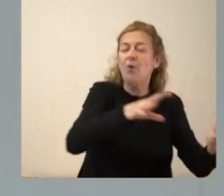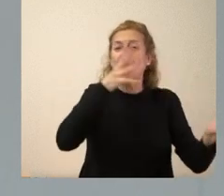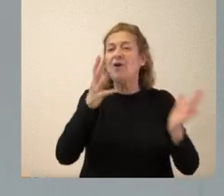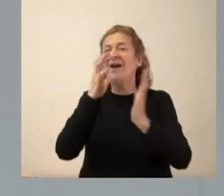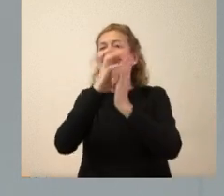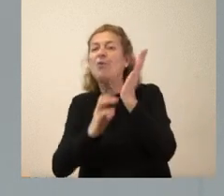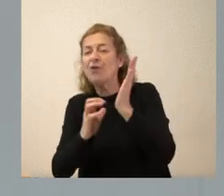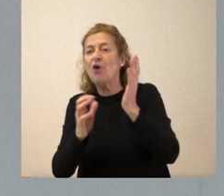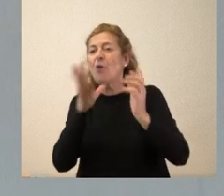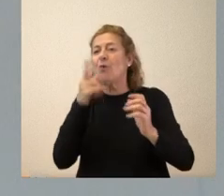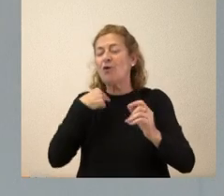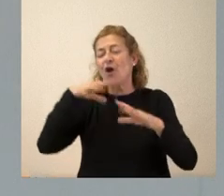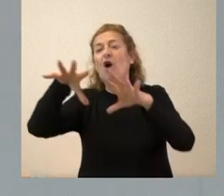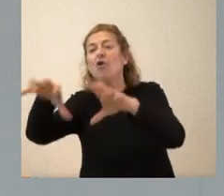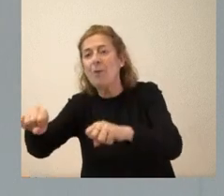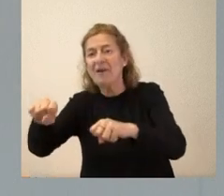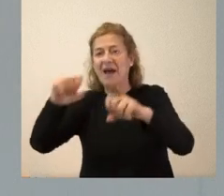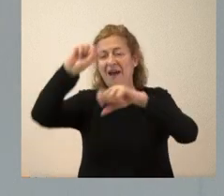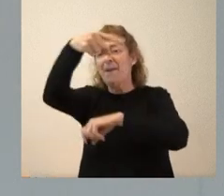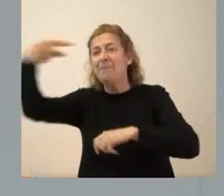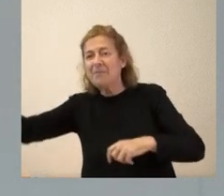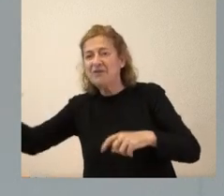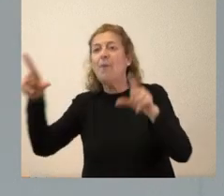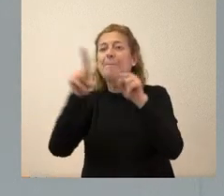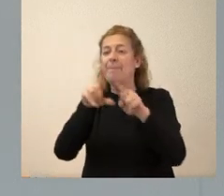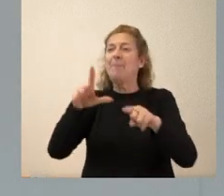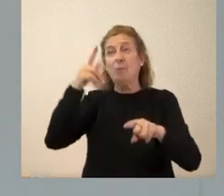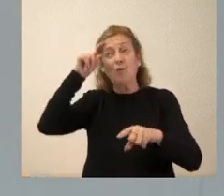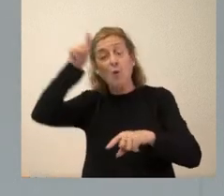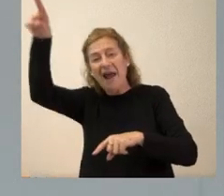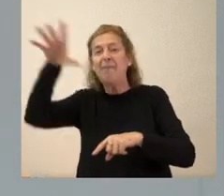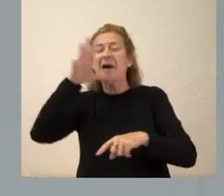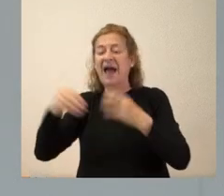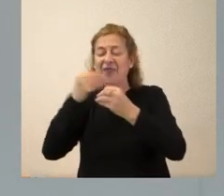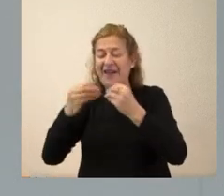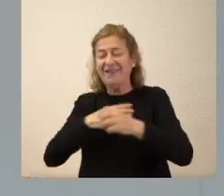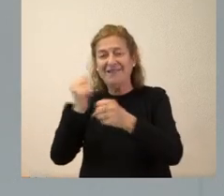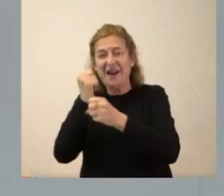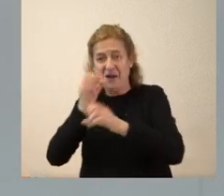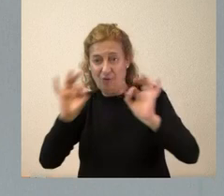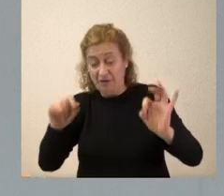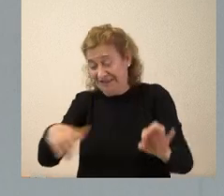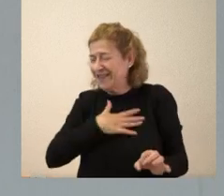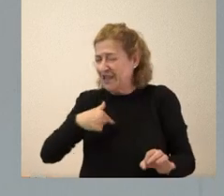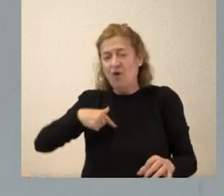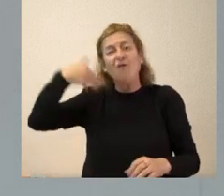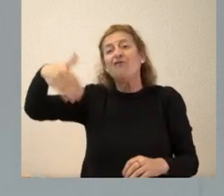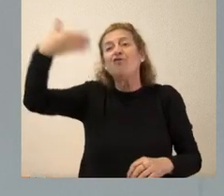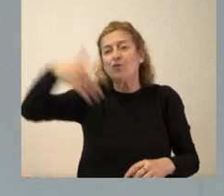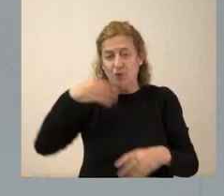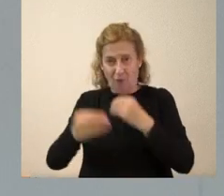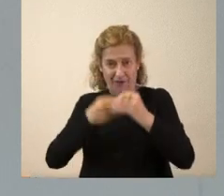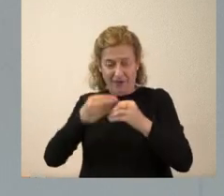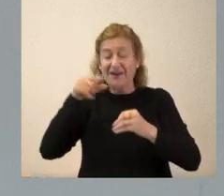o por la adquisición de un bien inmueble vinculado a la actividad productiva en el mundo rural Y esto es lo que queremos seguir haciendo en el futuro y esta es la idea que ayer plantearon